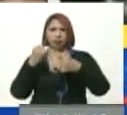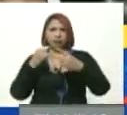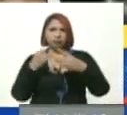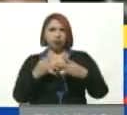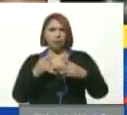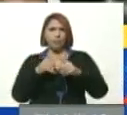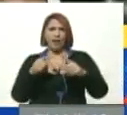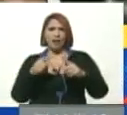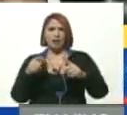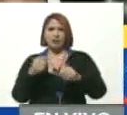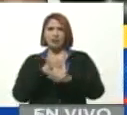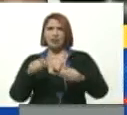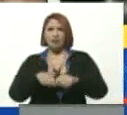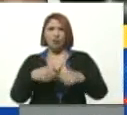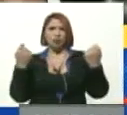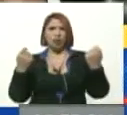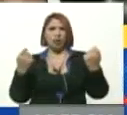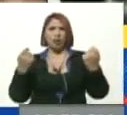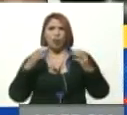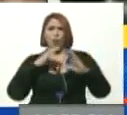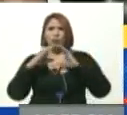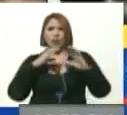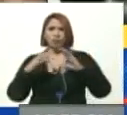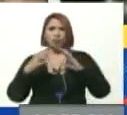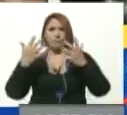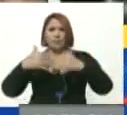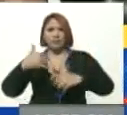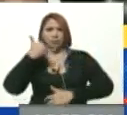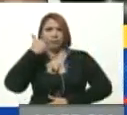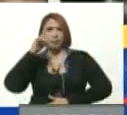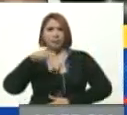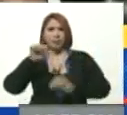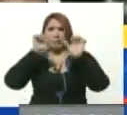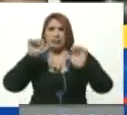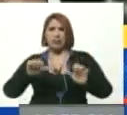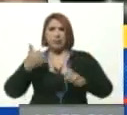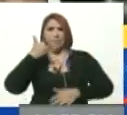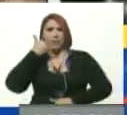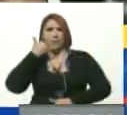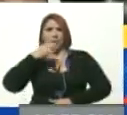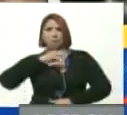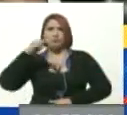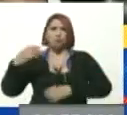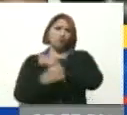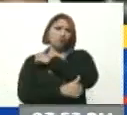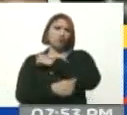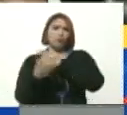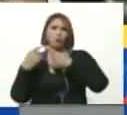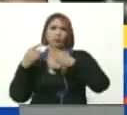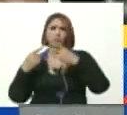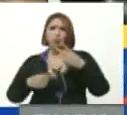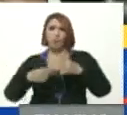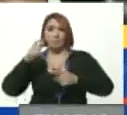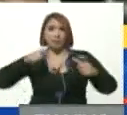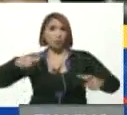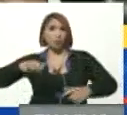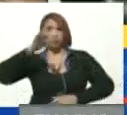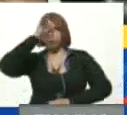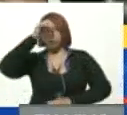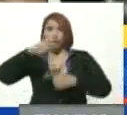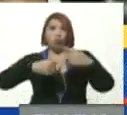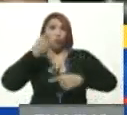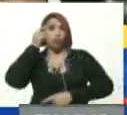las comunicaciones, de la CAN TV y del sistema celular. Bueno, la gente no sabe. Todos los